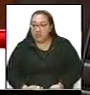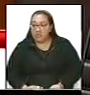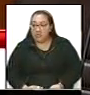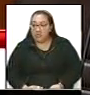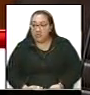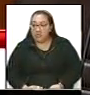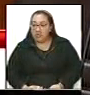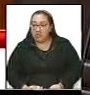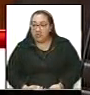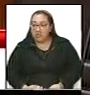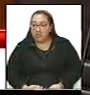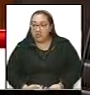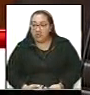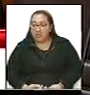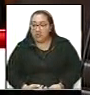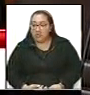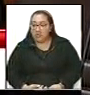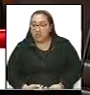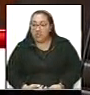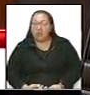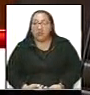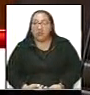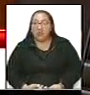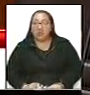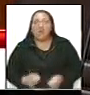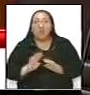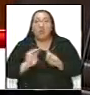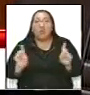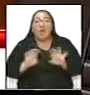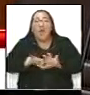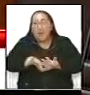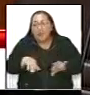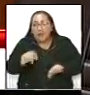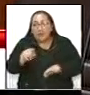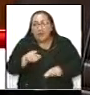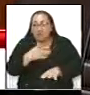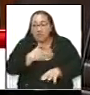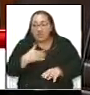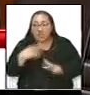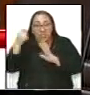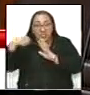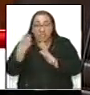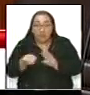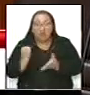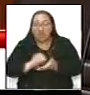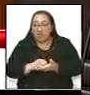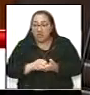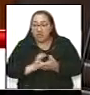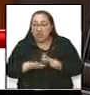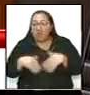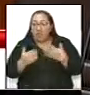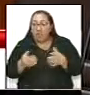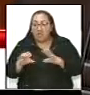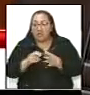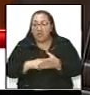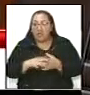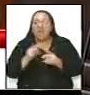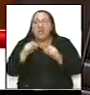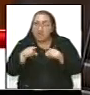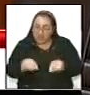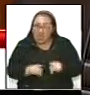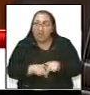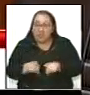y riqueza. Pero además de ello, presidente, el cine además puede ser, y de hecho